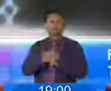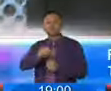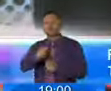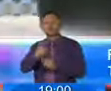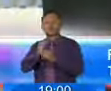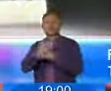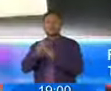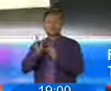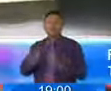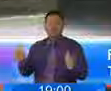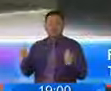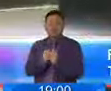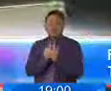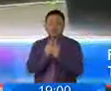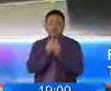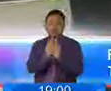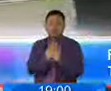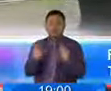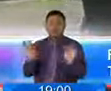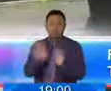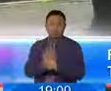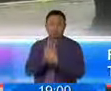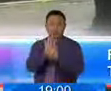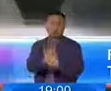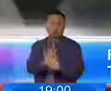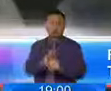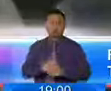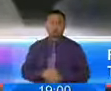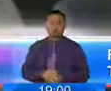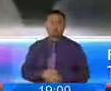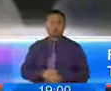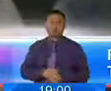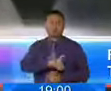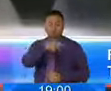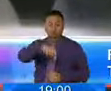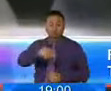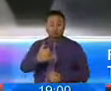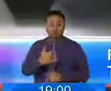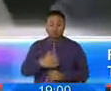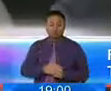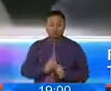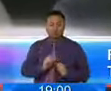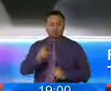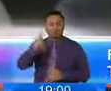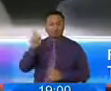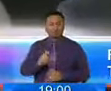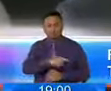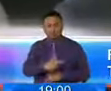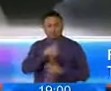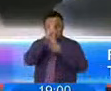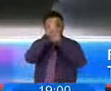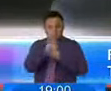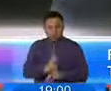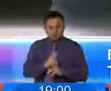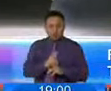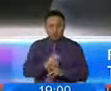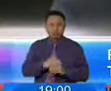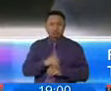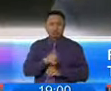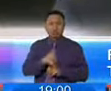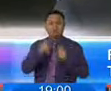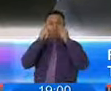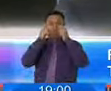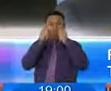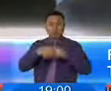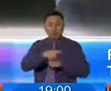varios funcionarios y exfuncionarios de la función judicial. Aquí también hemos venido a exigir que se respete y se proteja a la